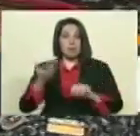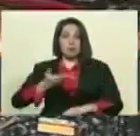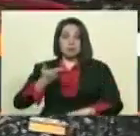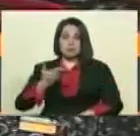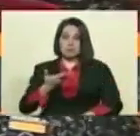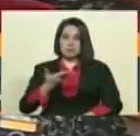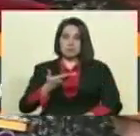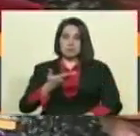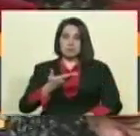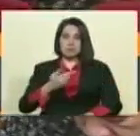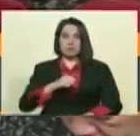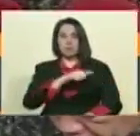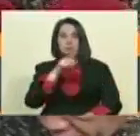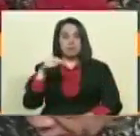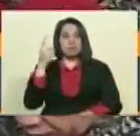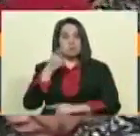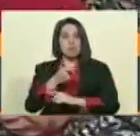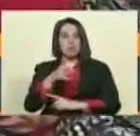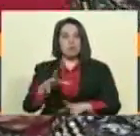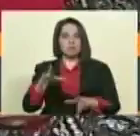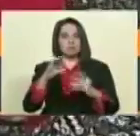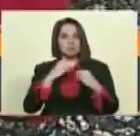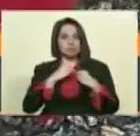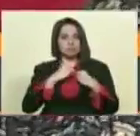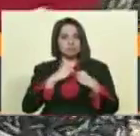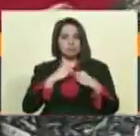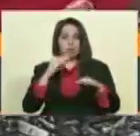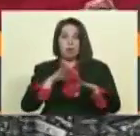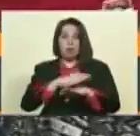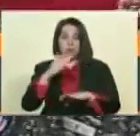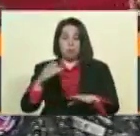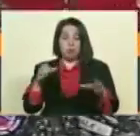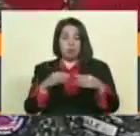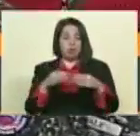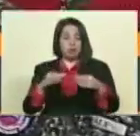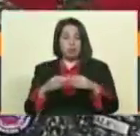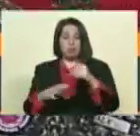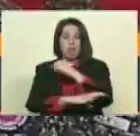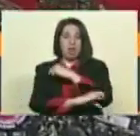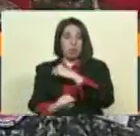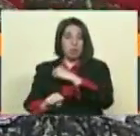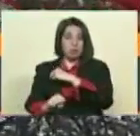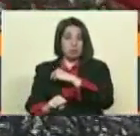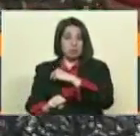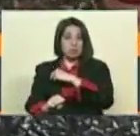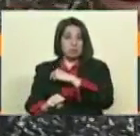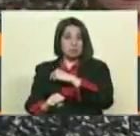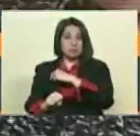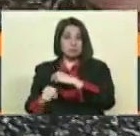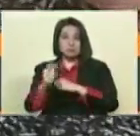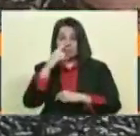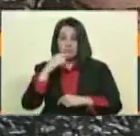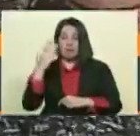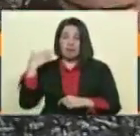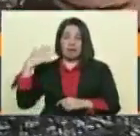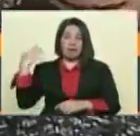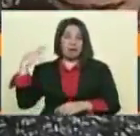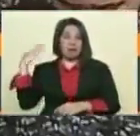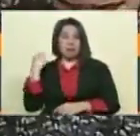debemos asumir. Porque la fábrica de delincuentes, como yo la denomino desde hace bastante